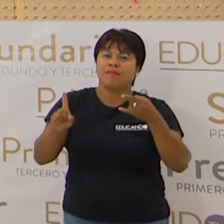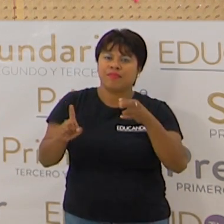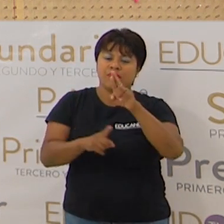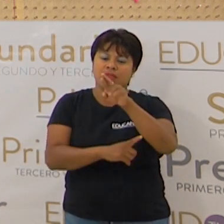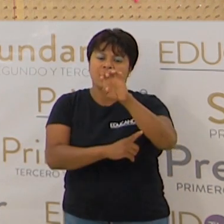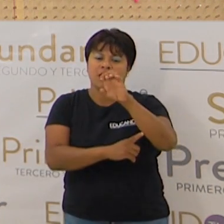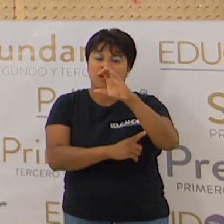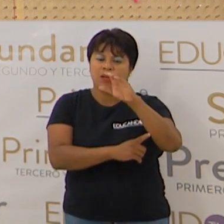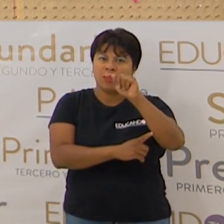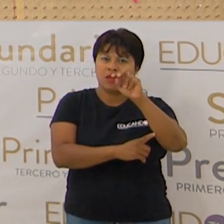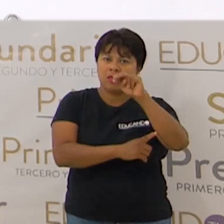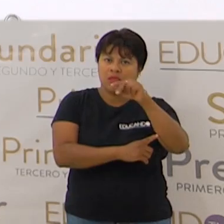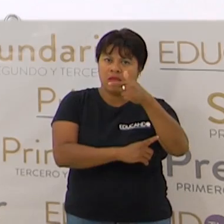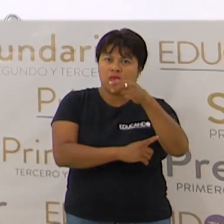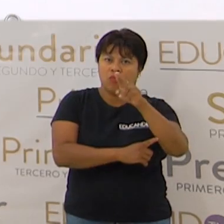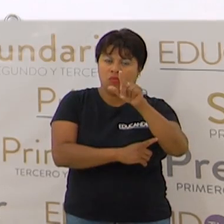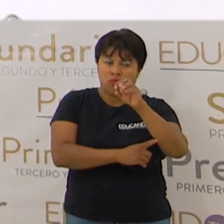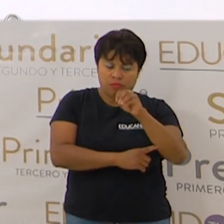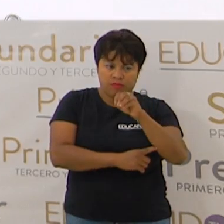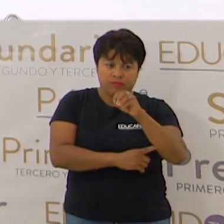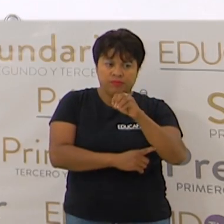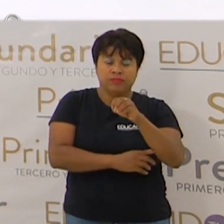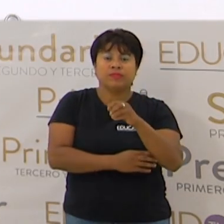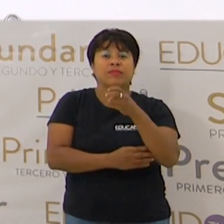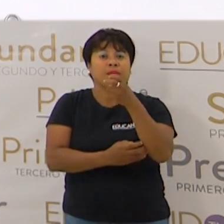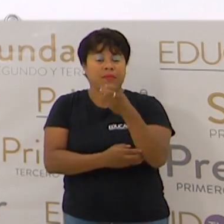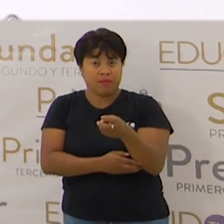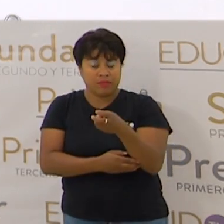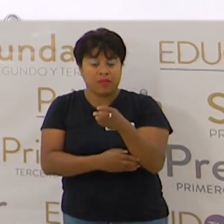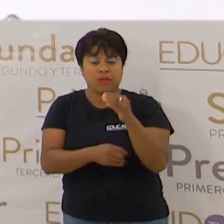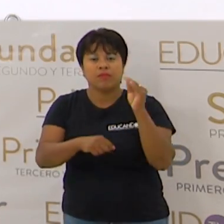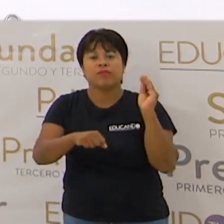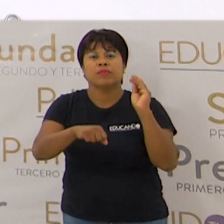rectángulo, ¿verdad? Entonces vamos a escribir su nombre.